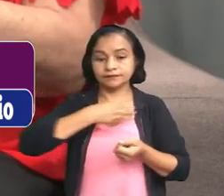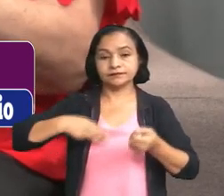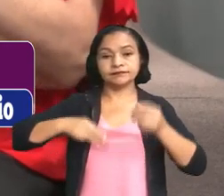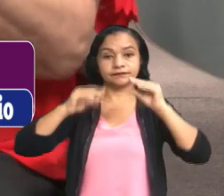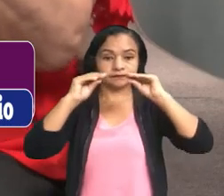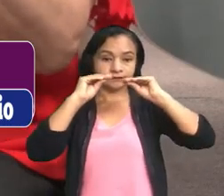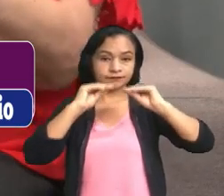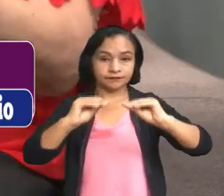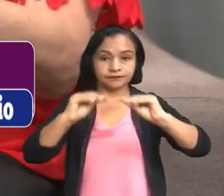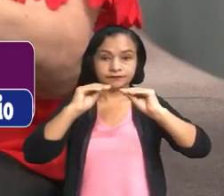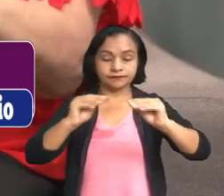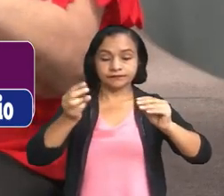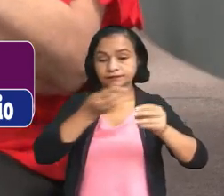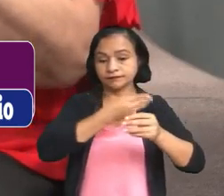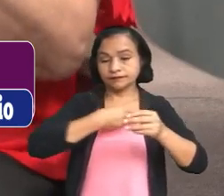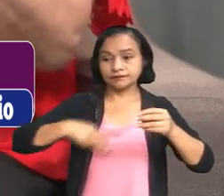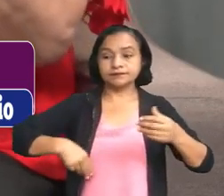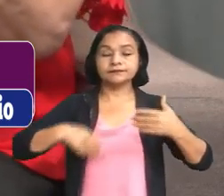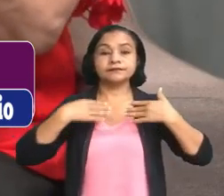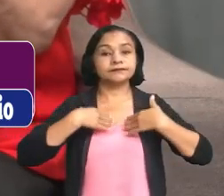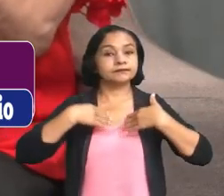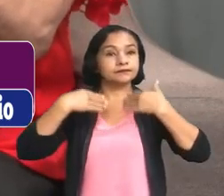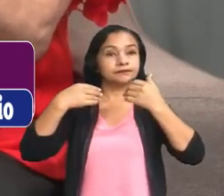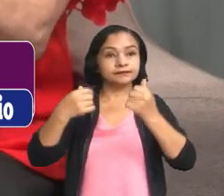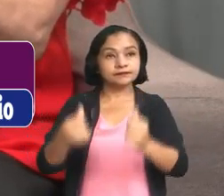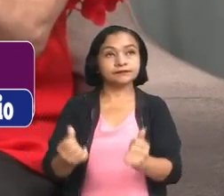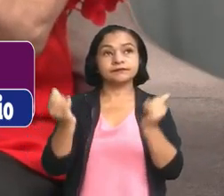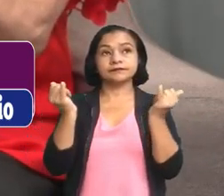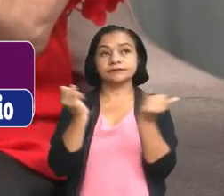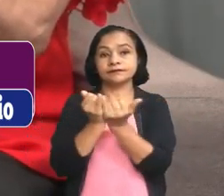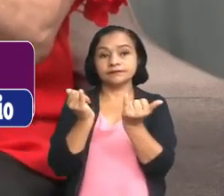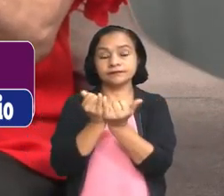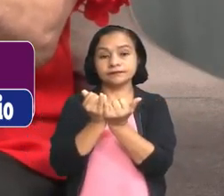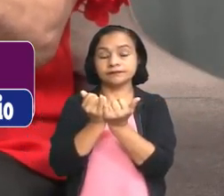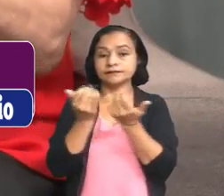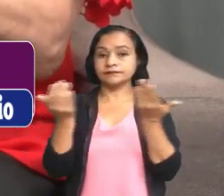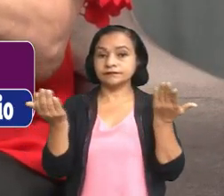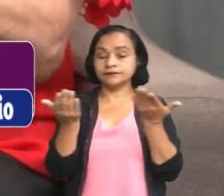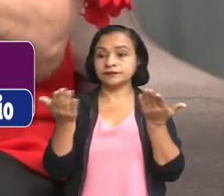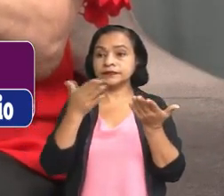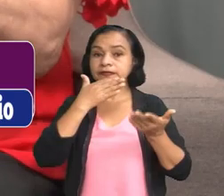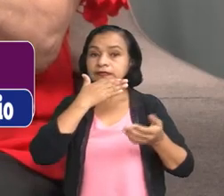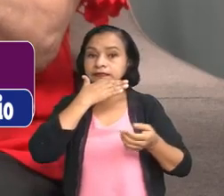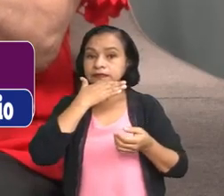Educación, que esté el Ministerio de Salud, que esté también en una situación